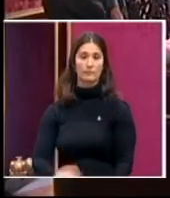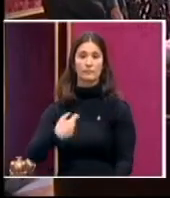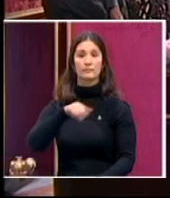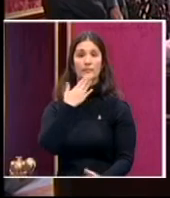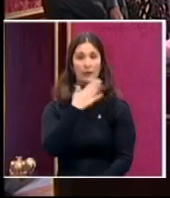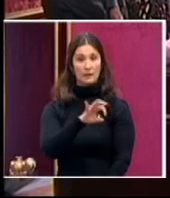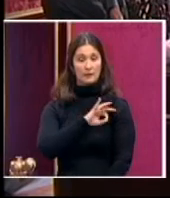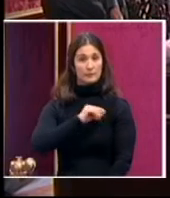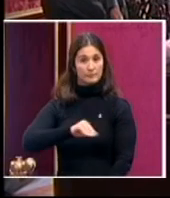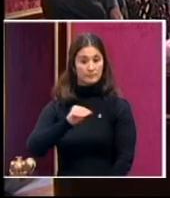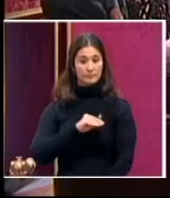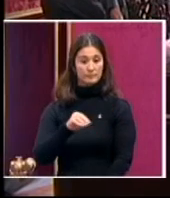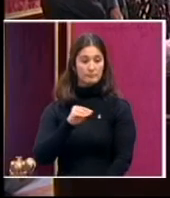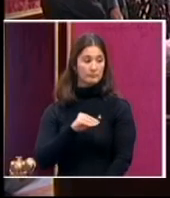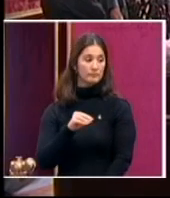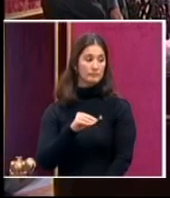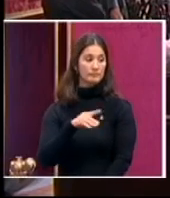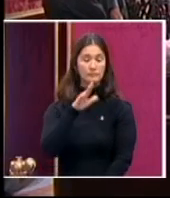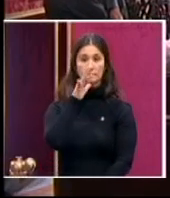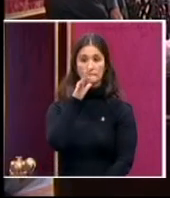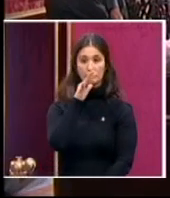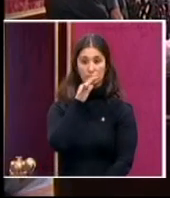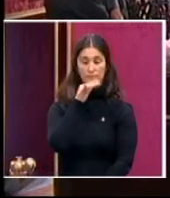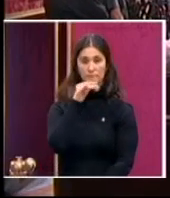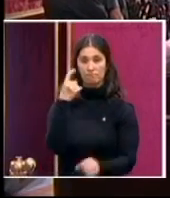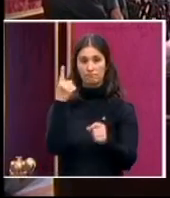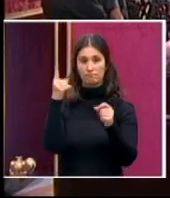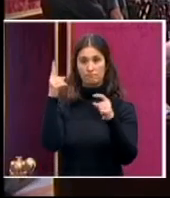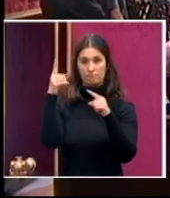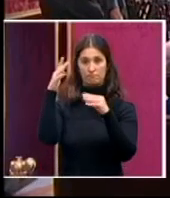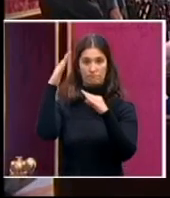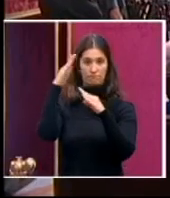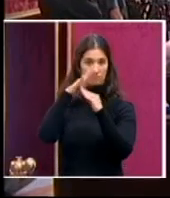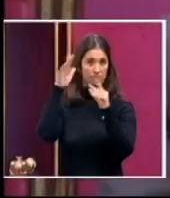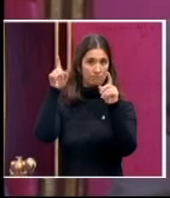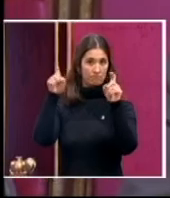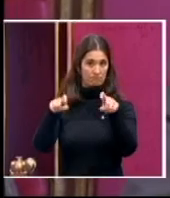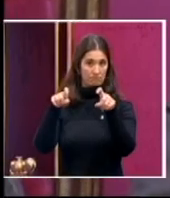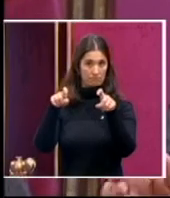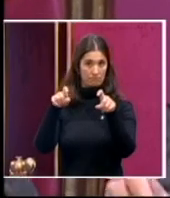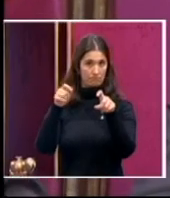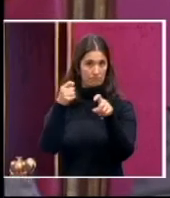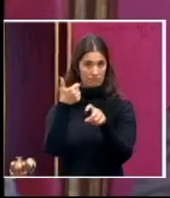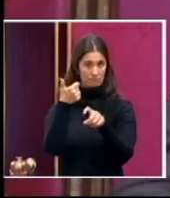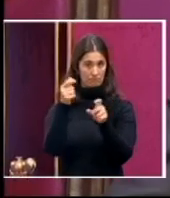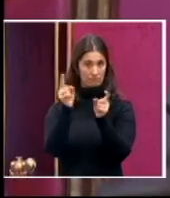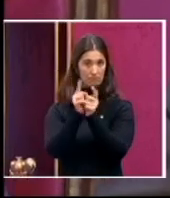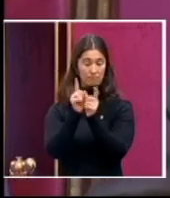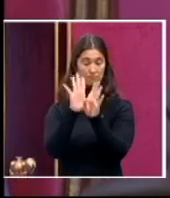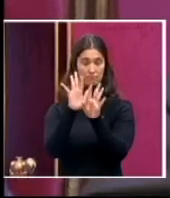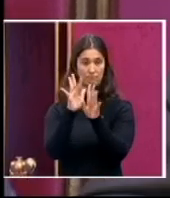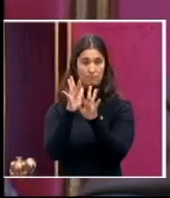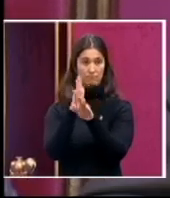señor secretario. Vamos a hacer un breve receso en el pleno.